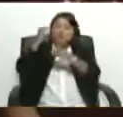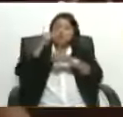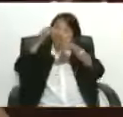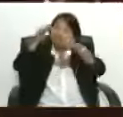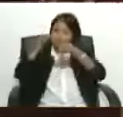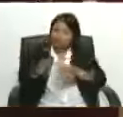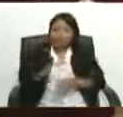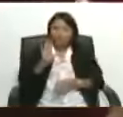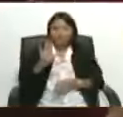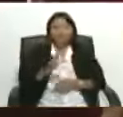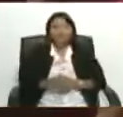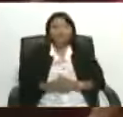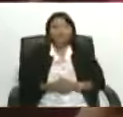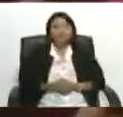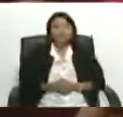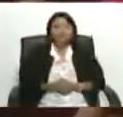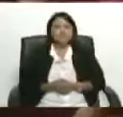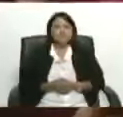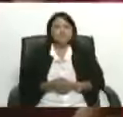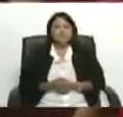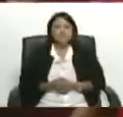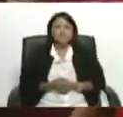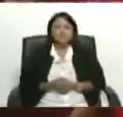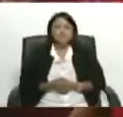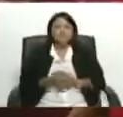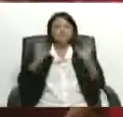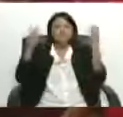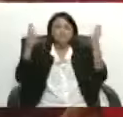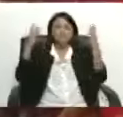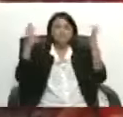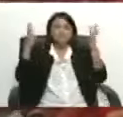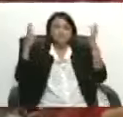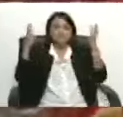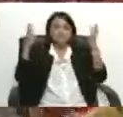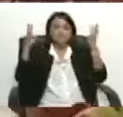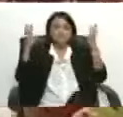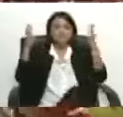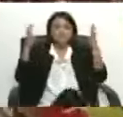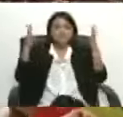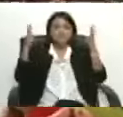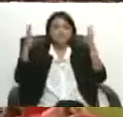la certeza que va a ser así. Tengan la certeza que va a ser así.